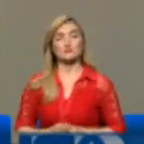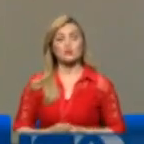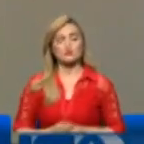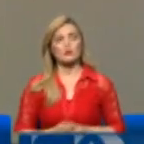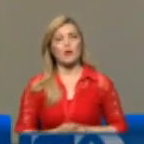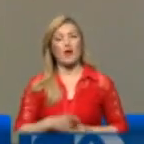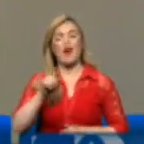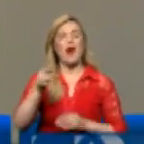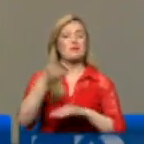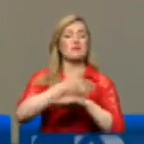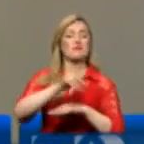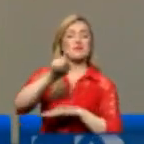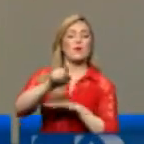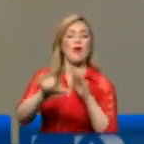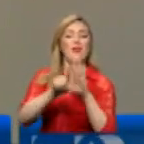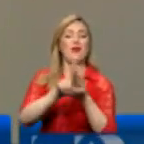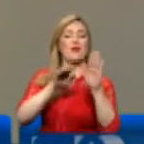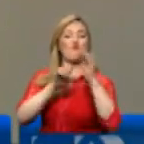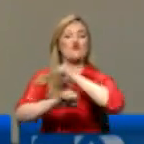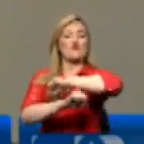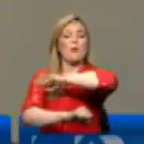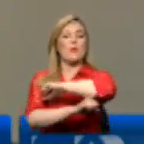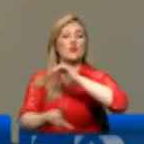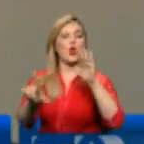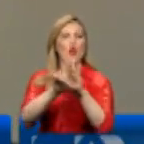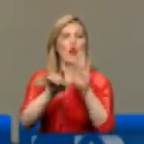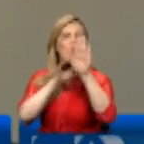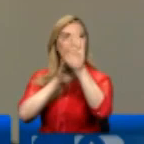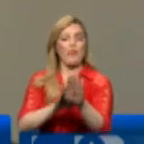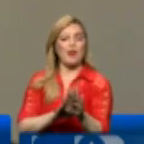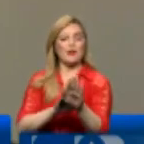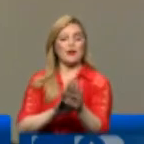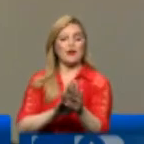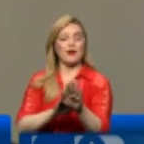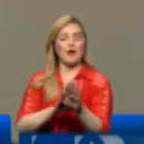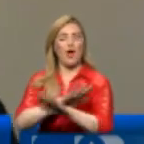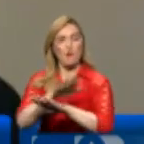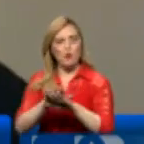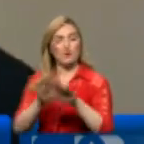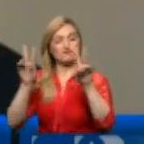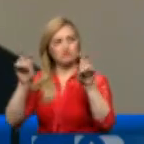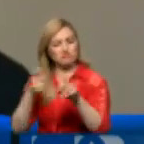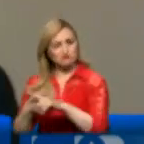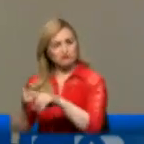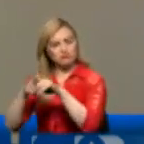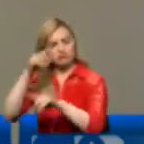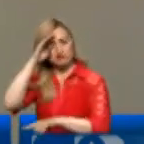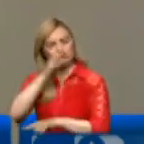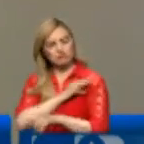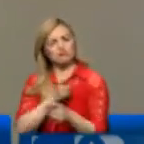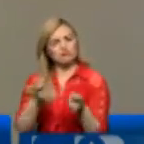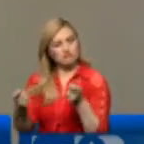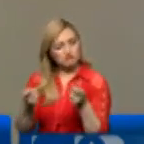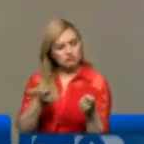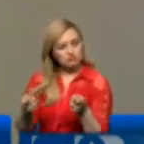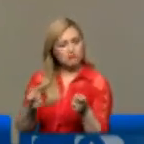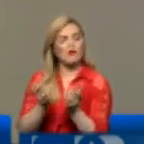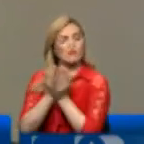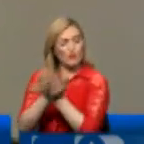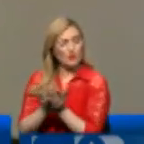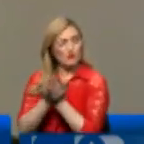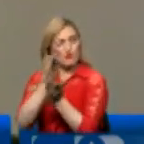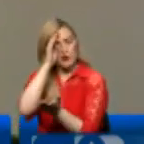el fundamento legal que respalde la acción y todas las operaciones navales que se realizan y que